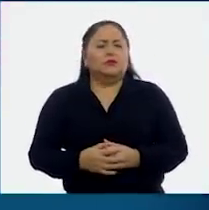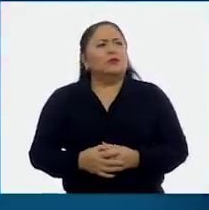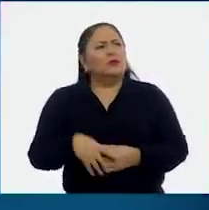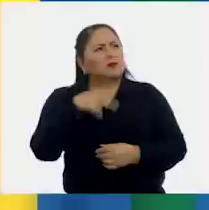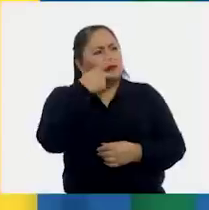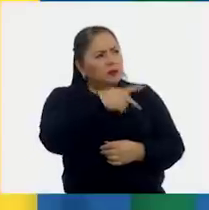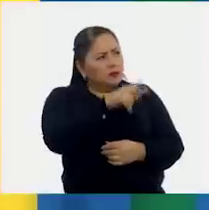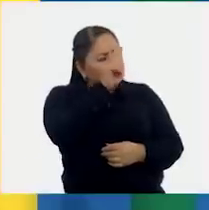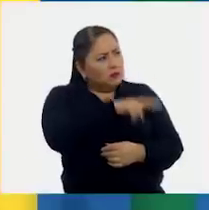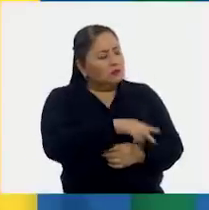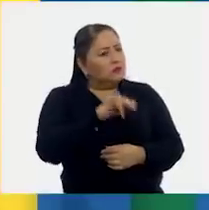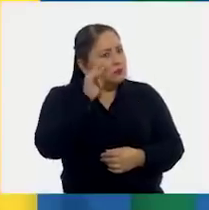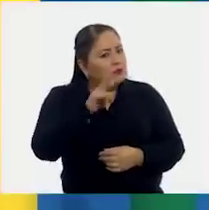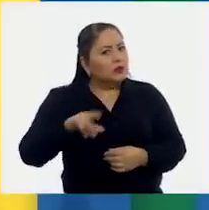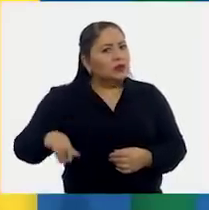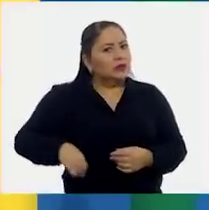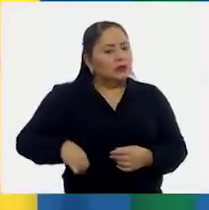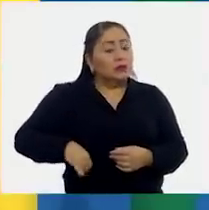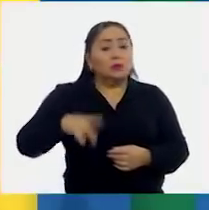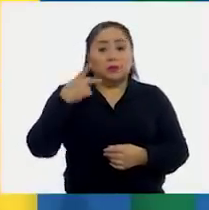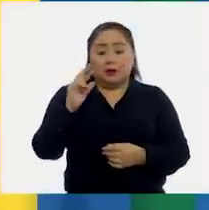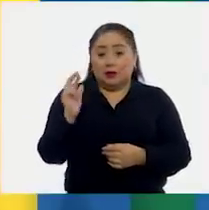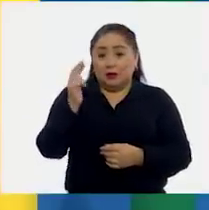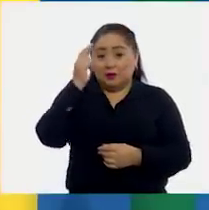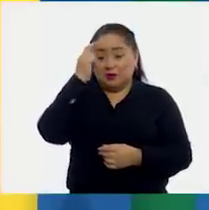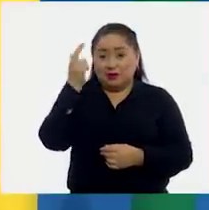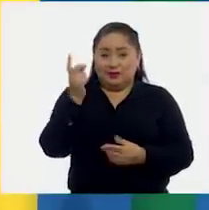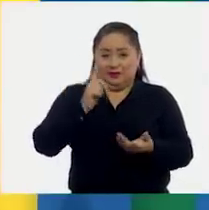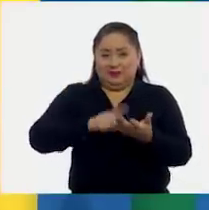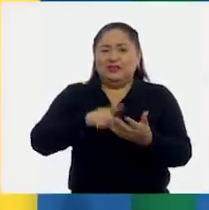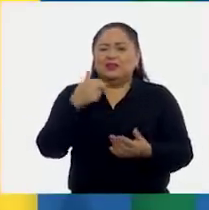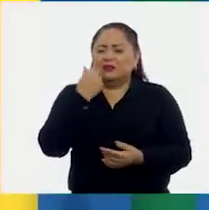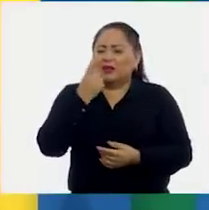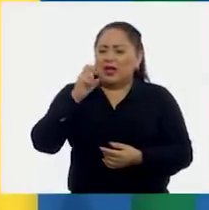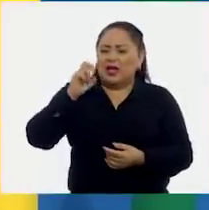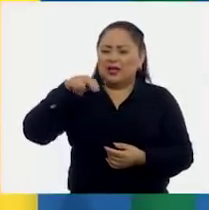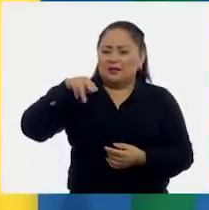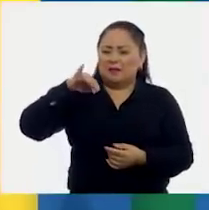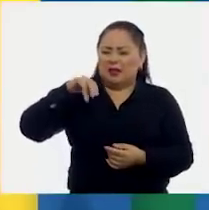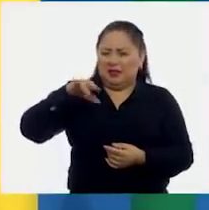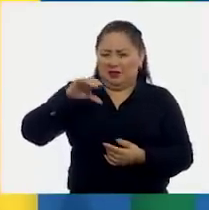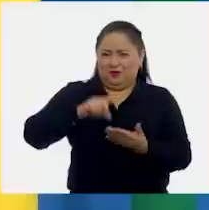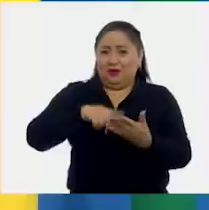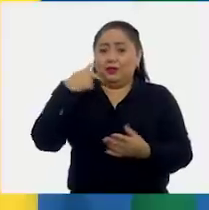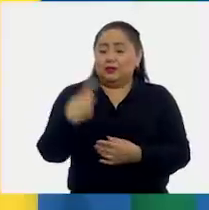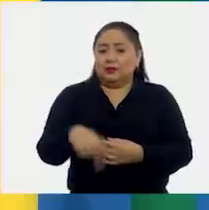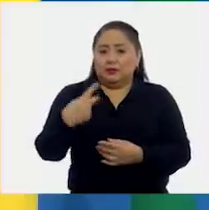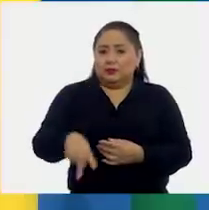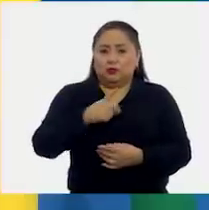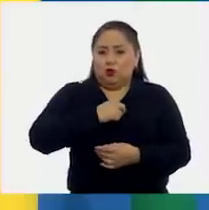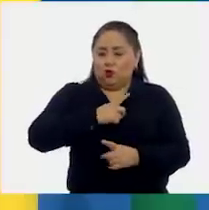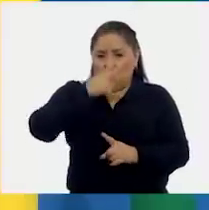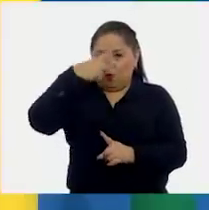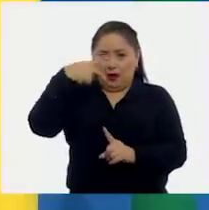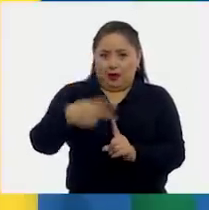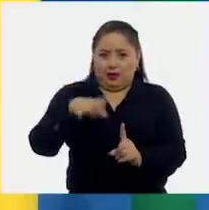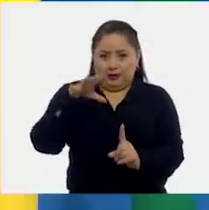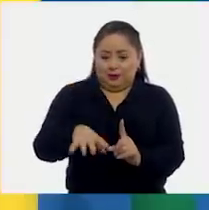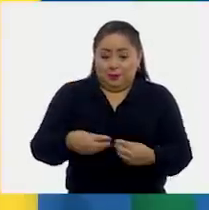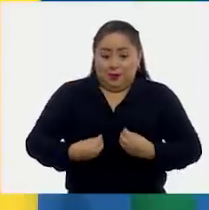qué interesante. Recordemos que endémico quiere decir que solamente viven en ese lugar. Así